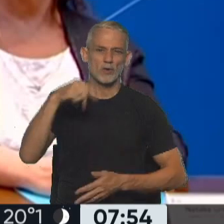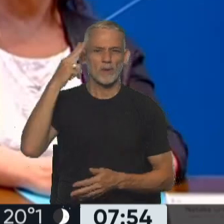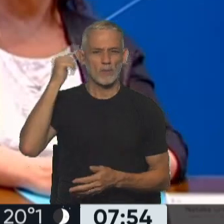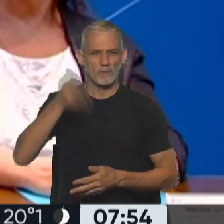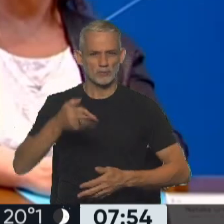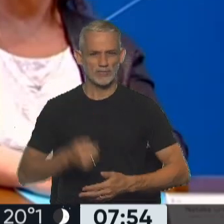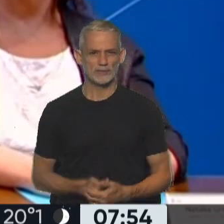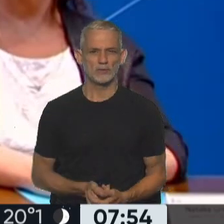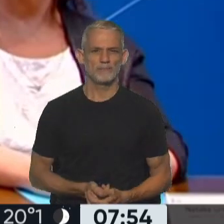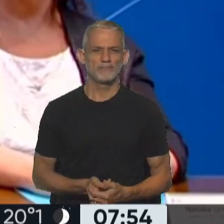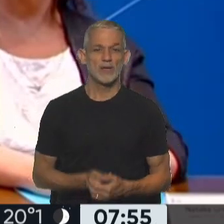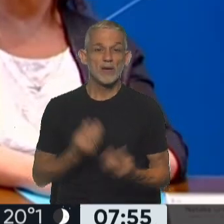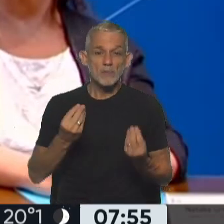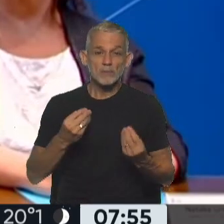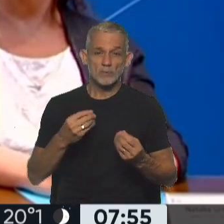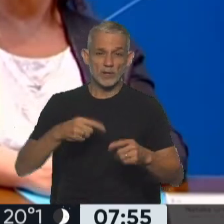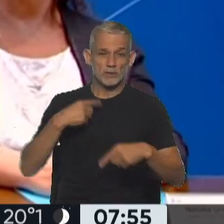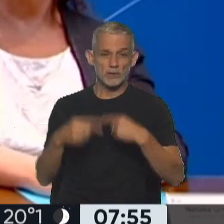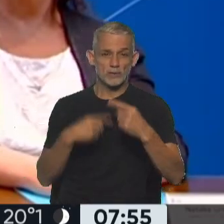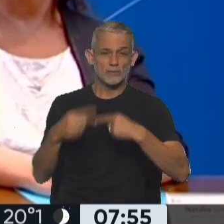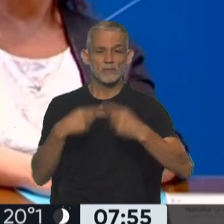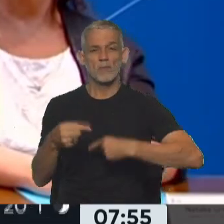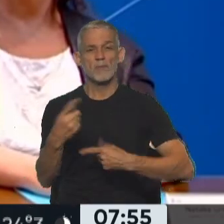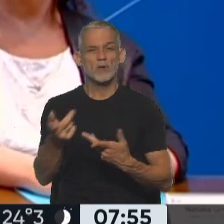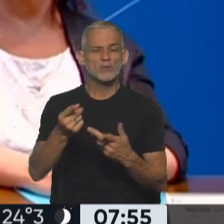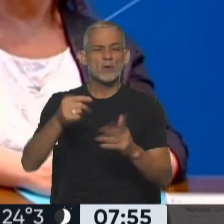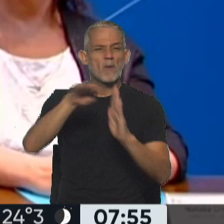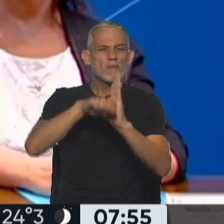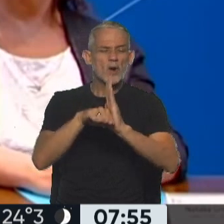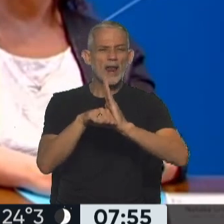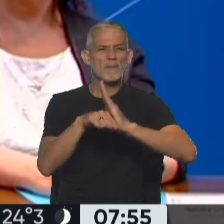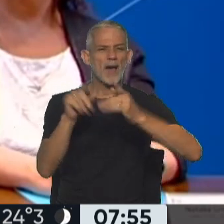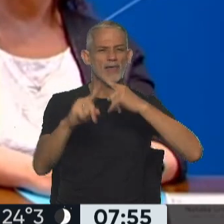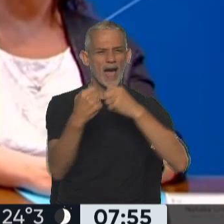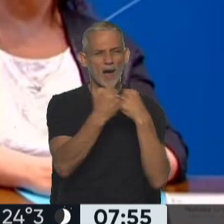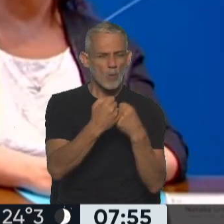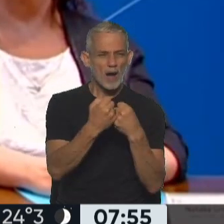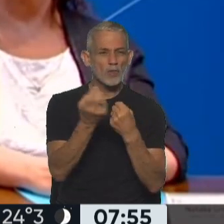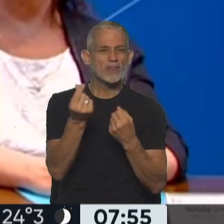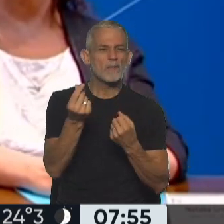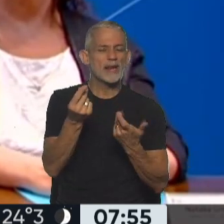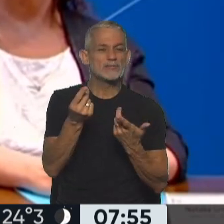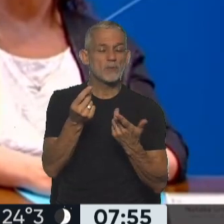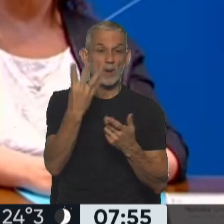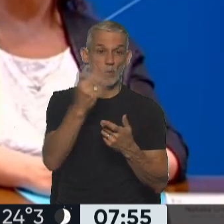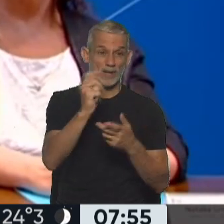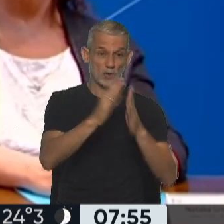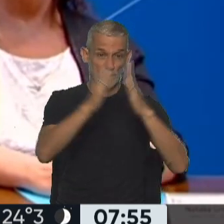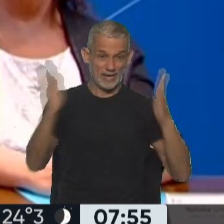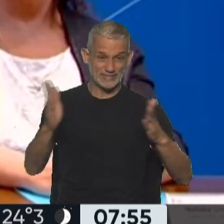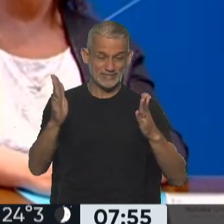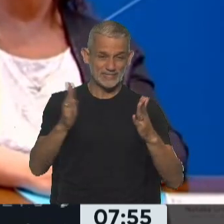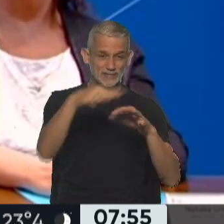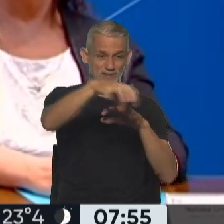el poder seguir consolidando el programa de acuerdos de precios para los próximos cuatro meses con